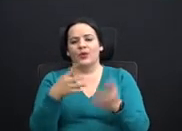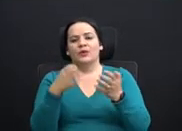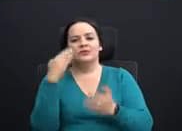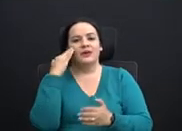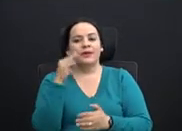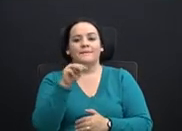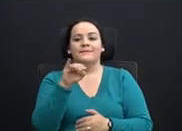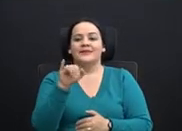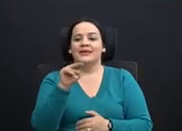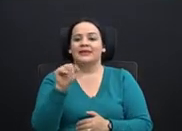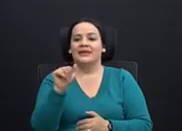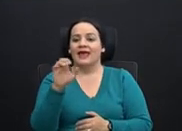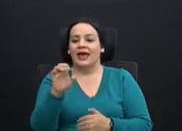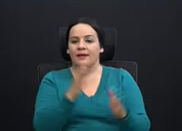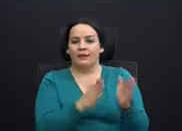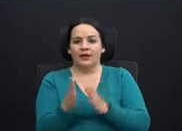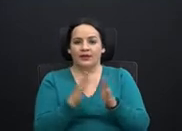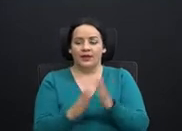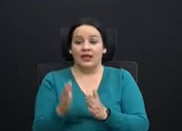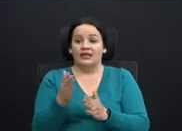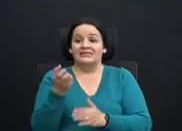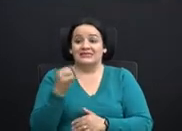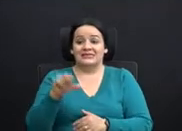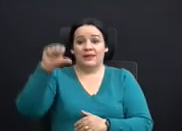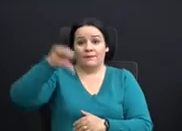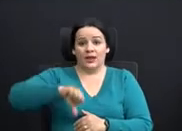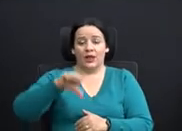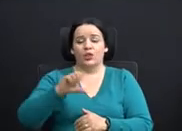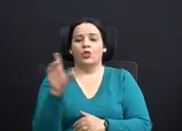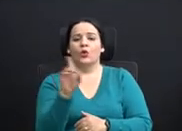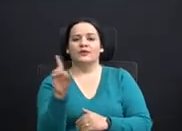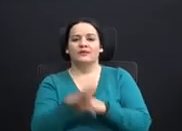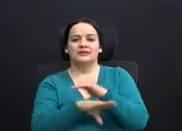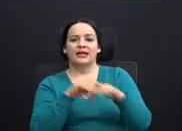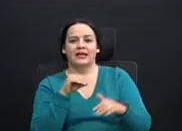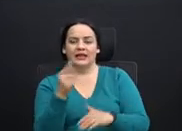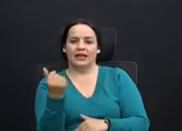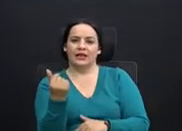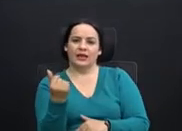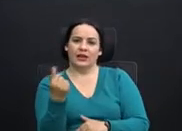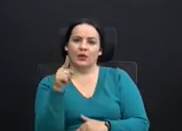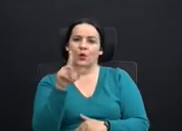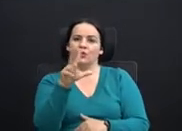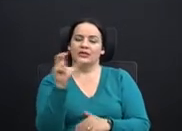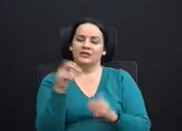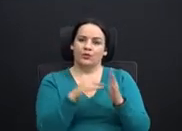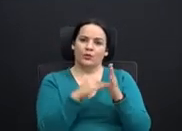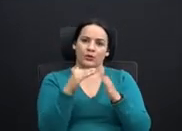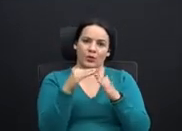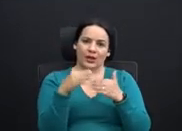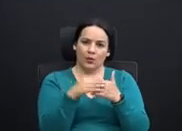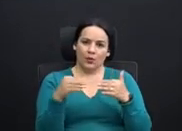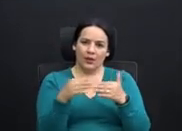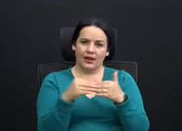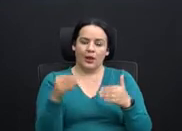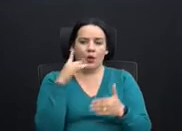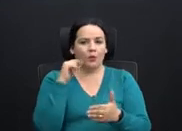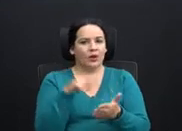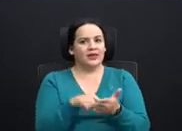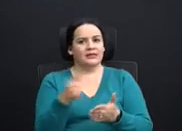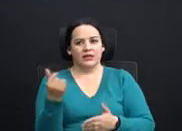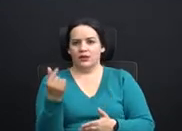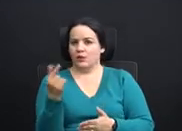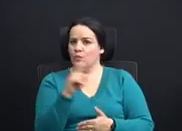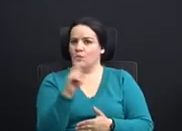en caso de que se pierda, de dónde va a salir de las arcas del Estado los 300 millones de dólares, puesto que ese dinero no